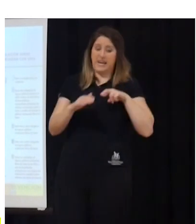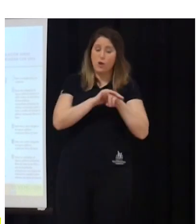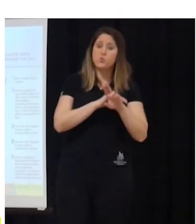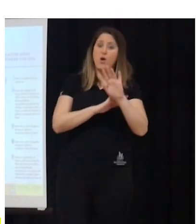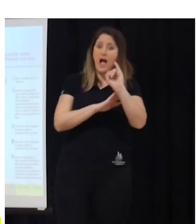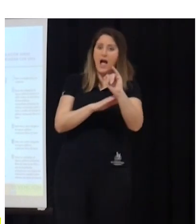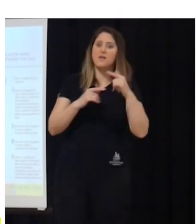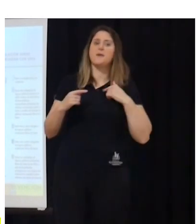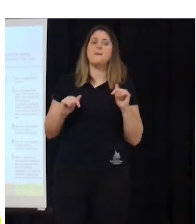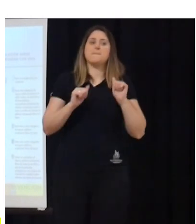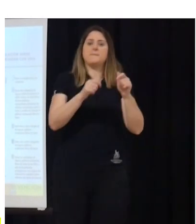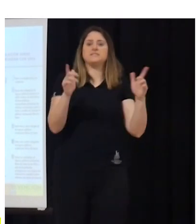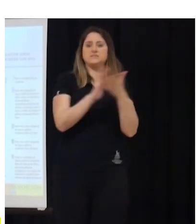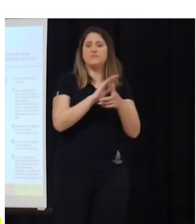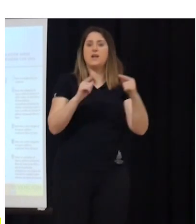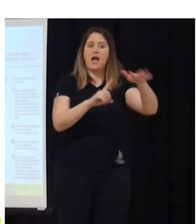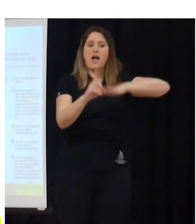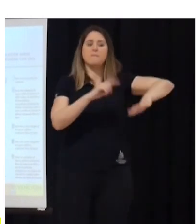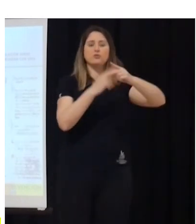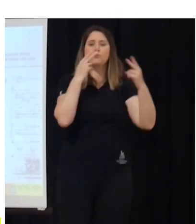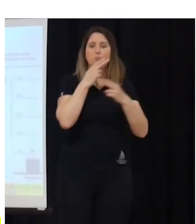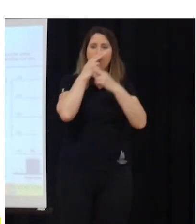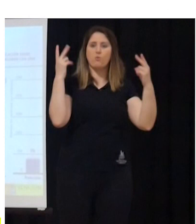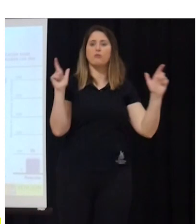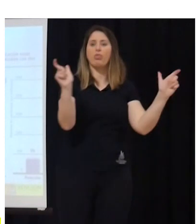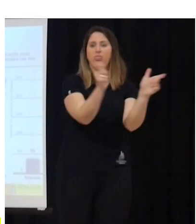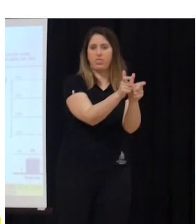es con el uso del tabaco en ambientes públicos.